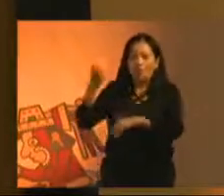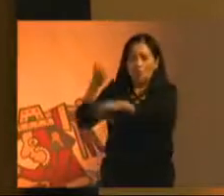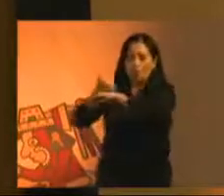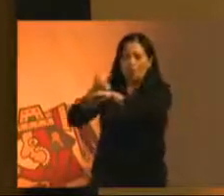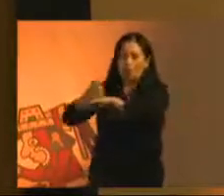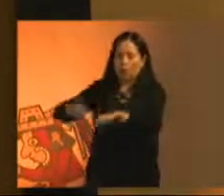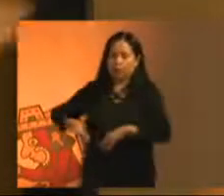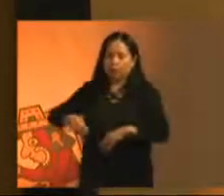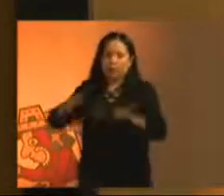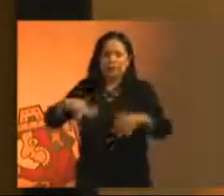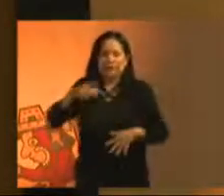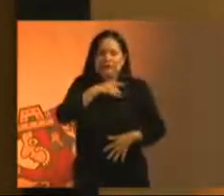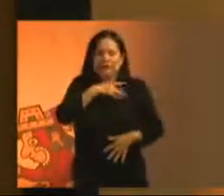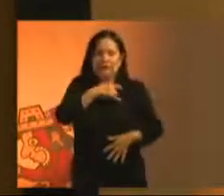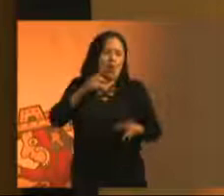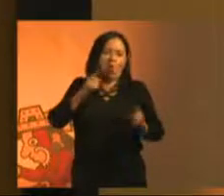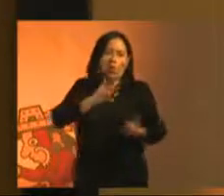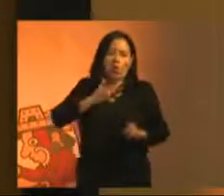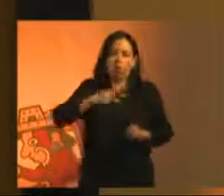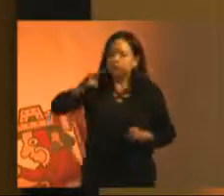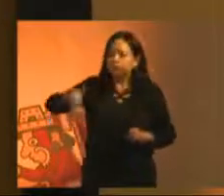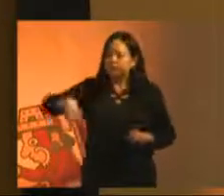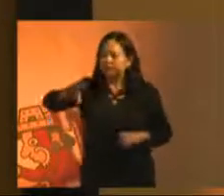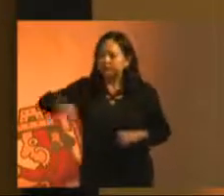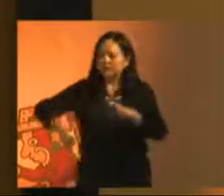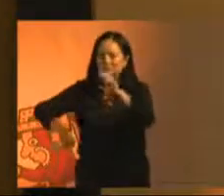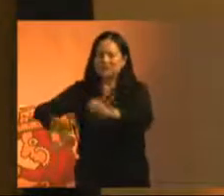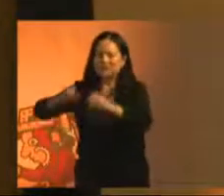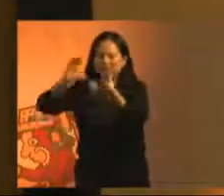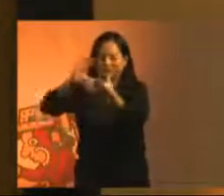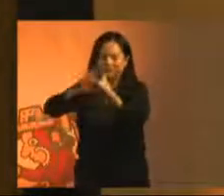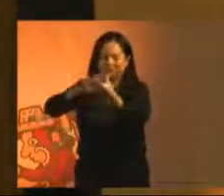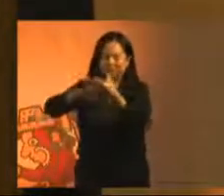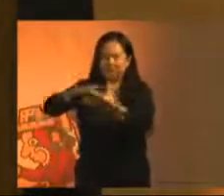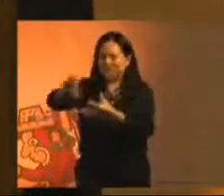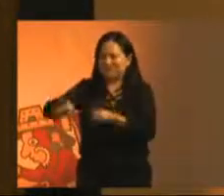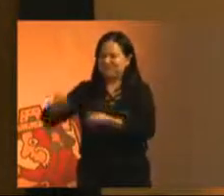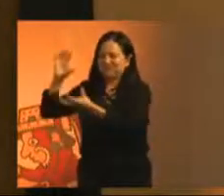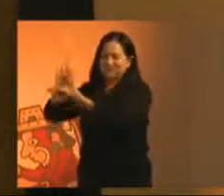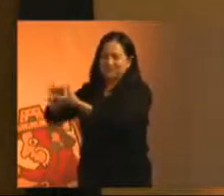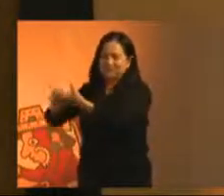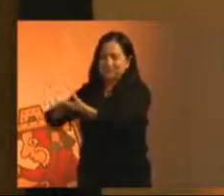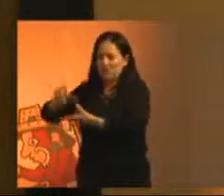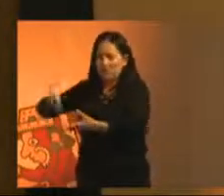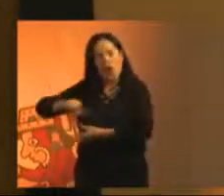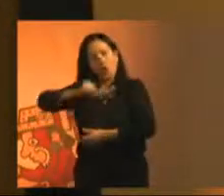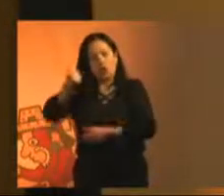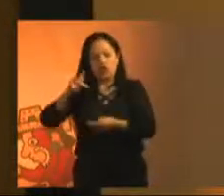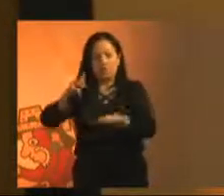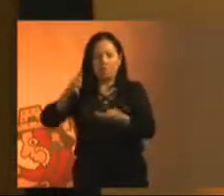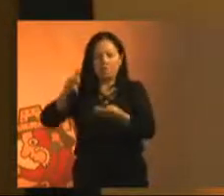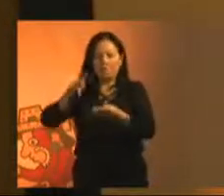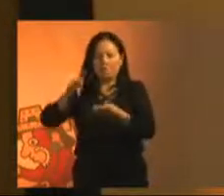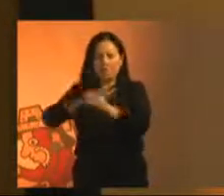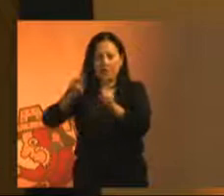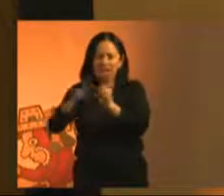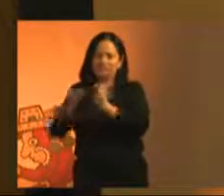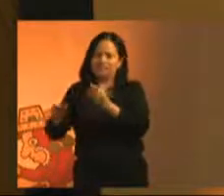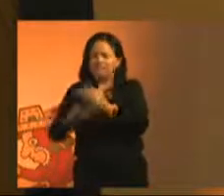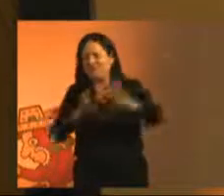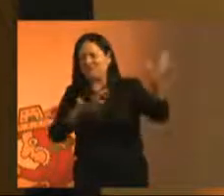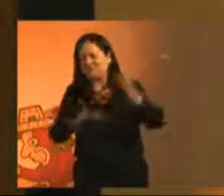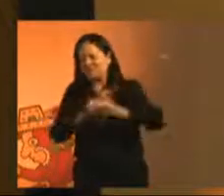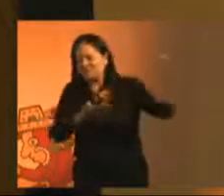empezó a meter presos a cuantos pudo ya deportar a los muchos que eran extranjeros ricardo flores magón